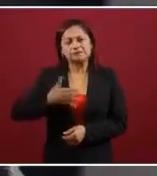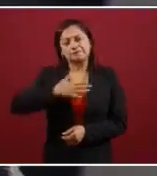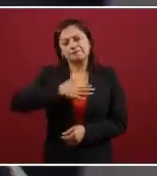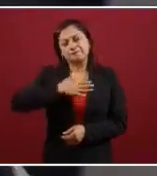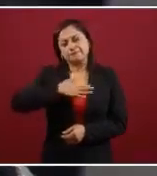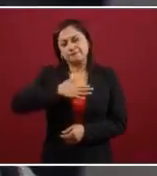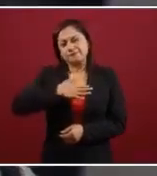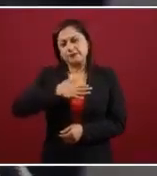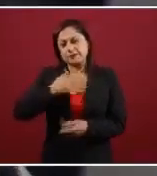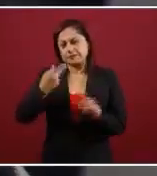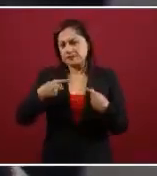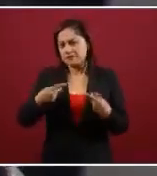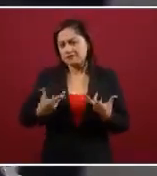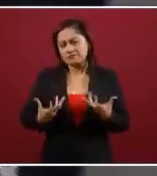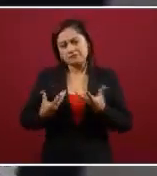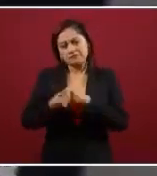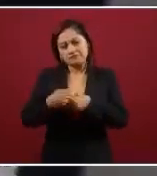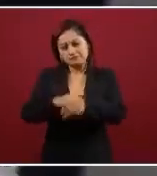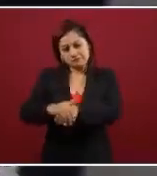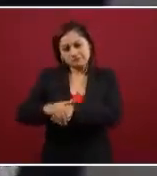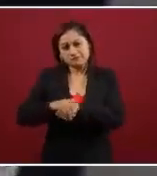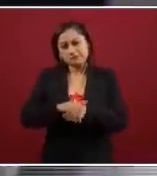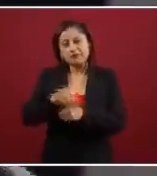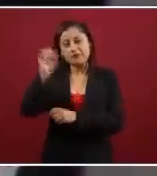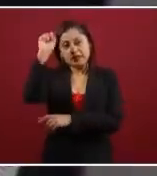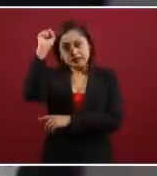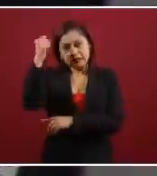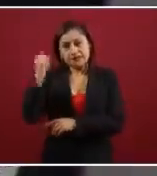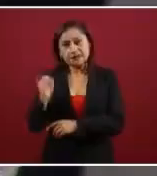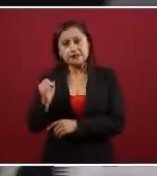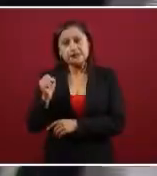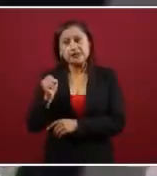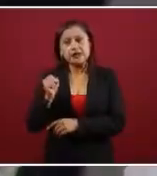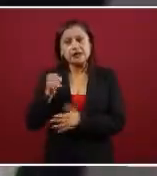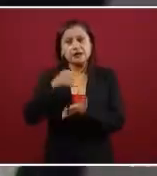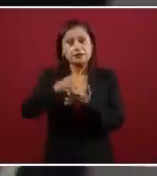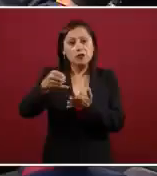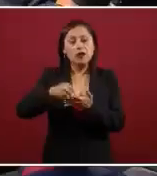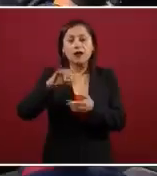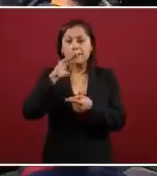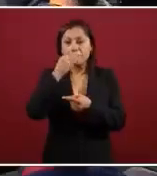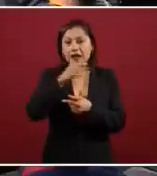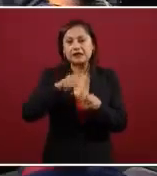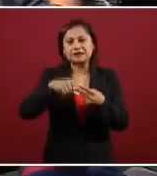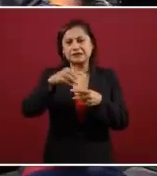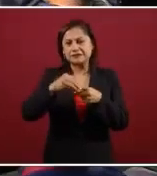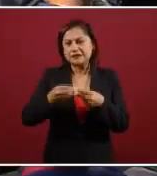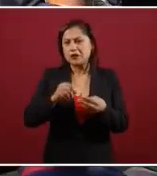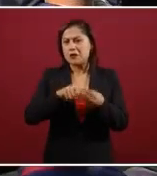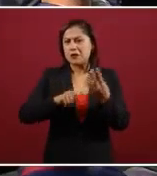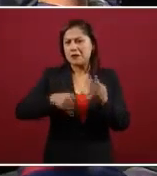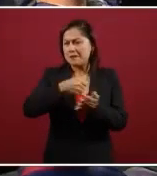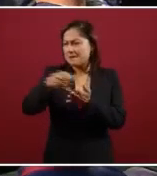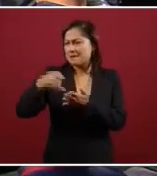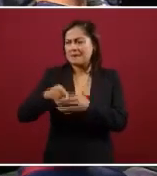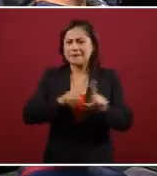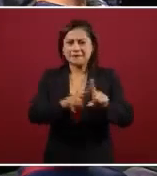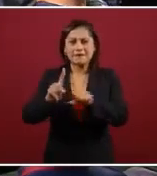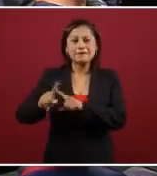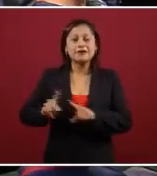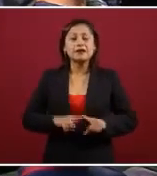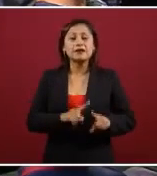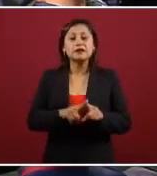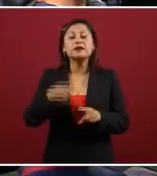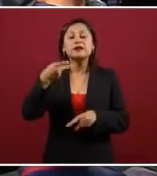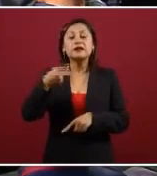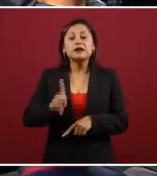agricultores. Sinaloa es muy productora, podemos hablar de maíz, frijol, de todo, hortaliza. Pero desgraciadamente